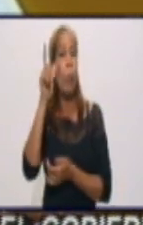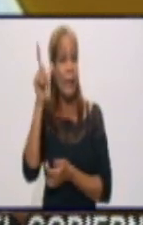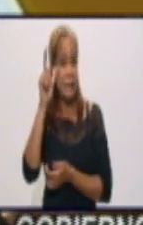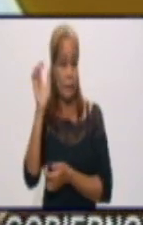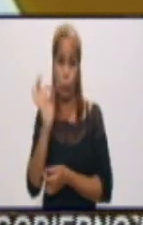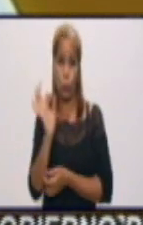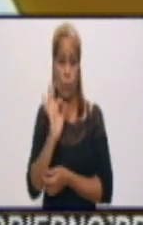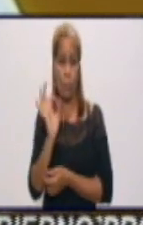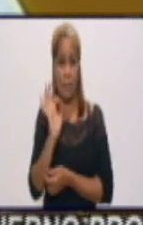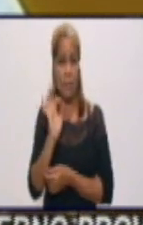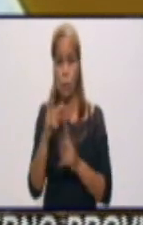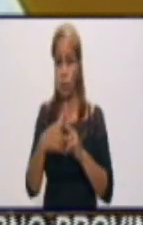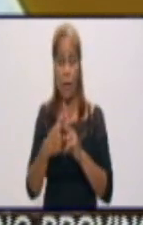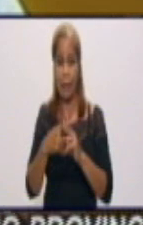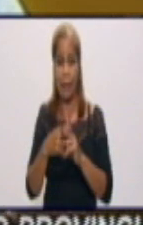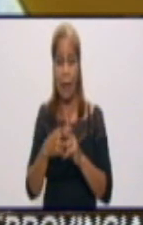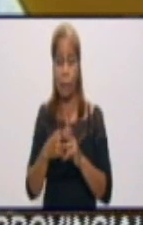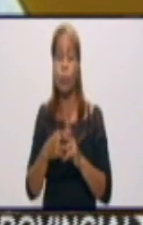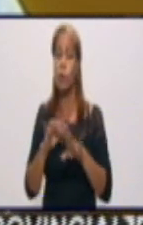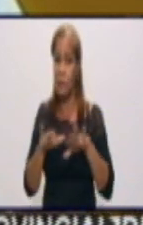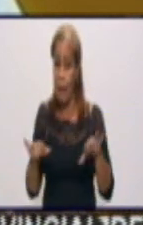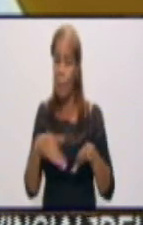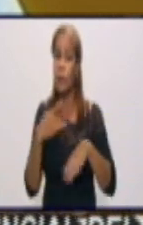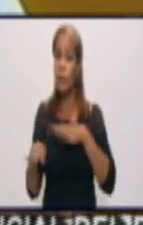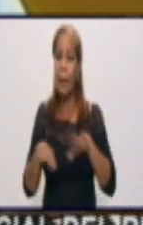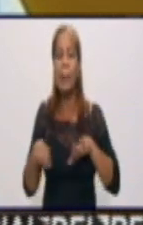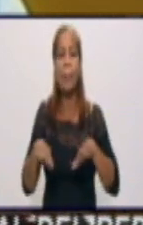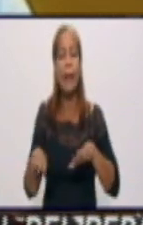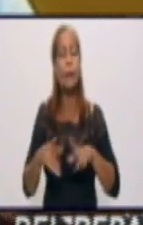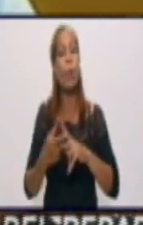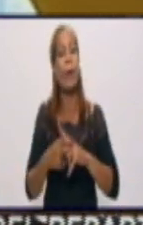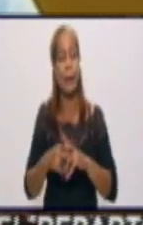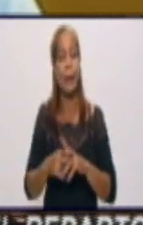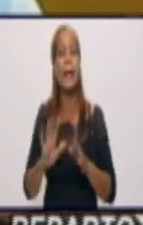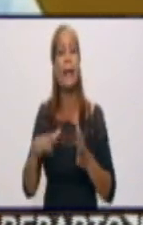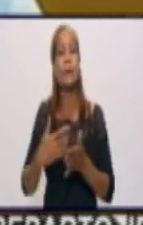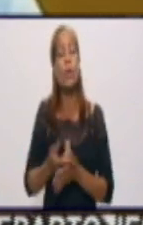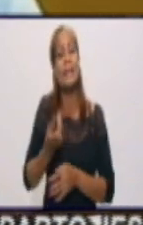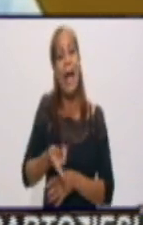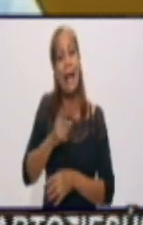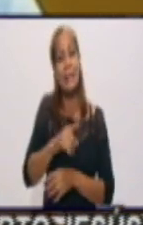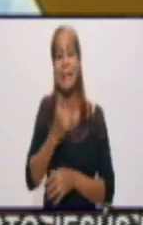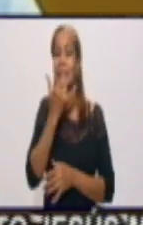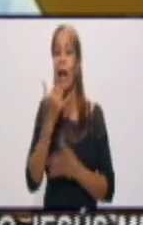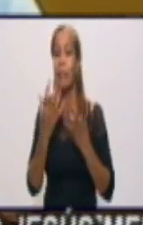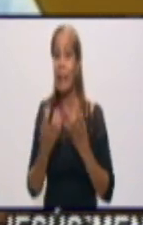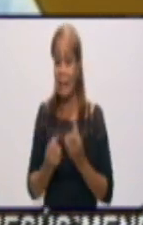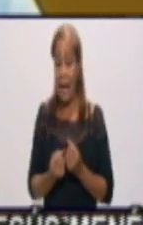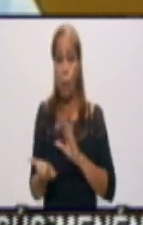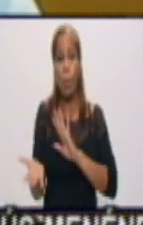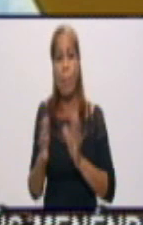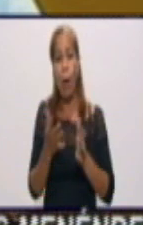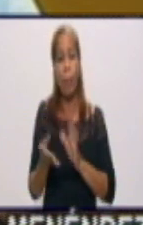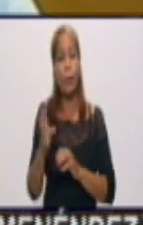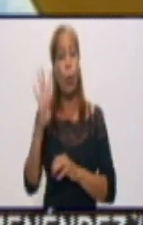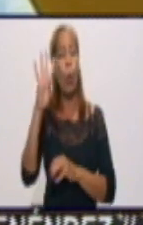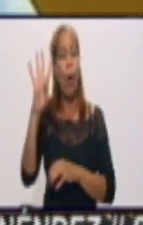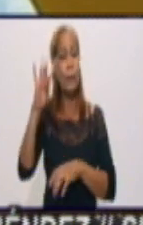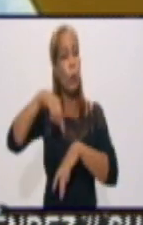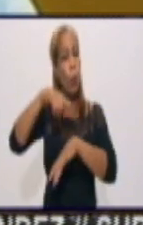de darle solución estas fueron las dos averías significativas ahora ayer se afectaron como promedio 4 hora y 20